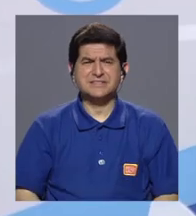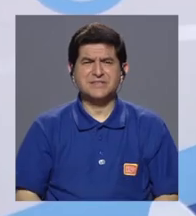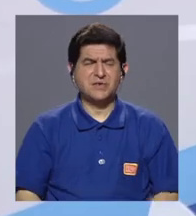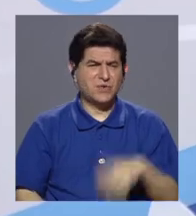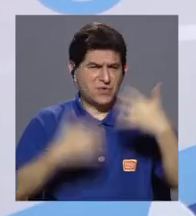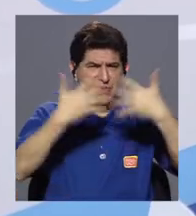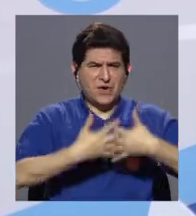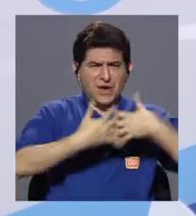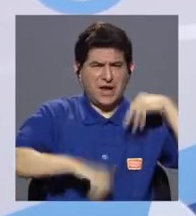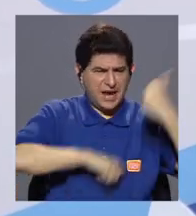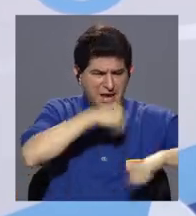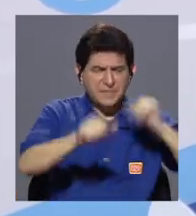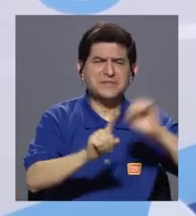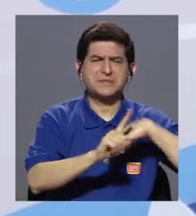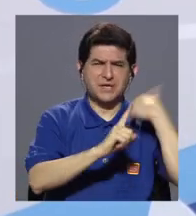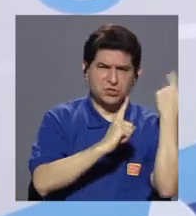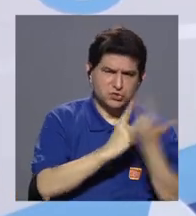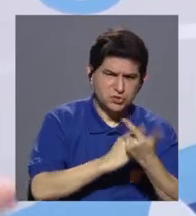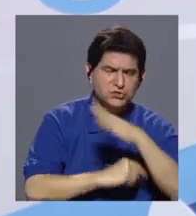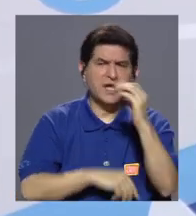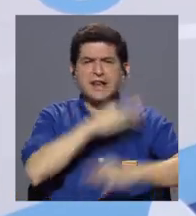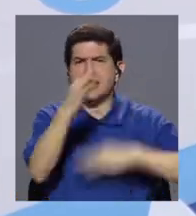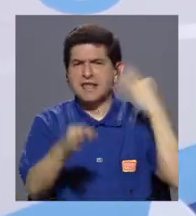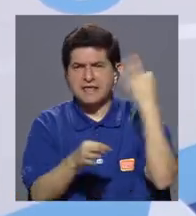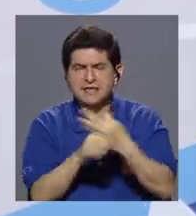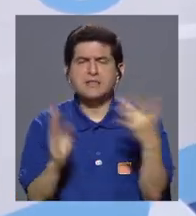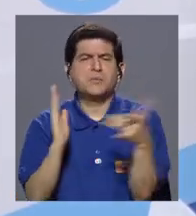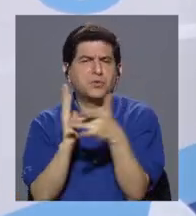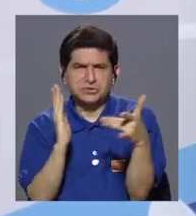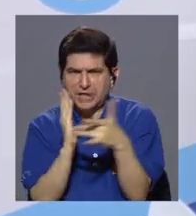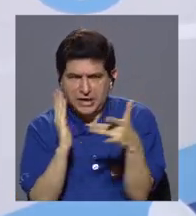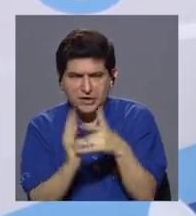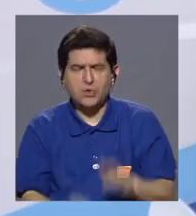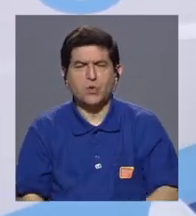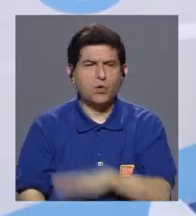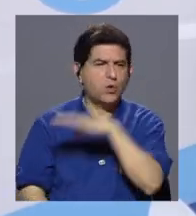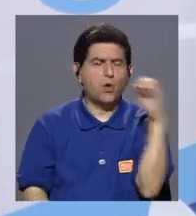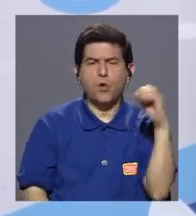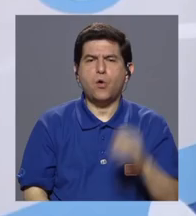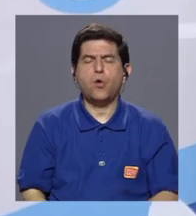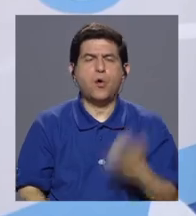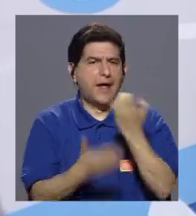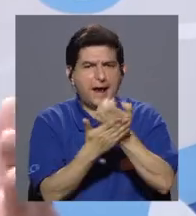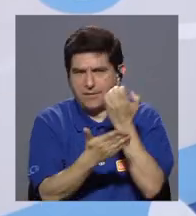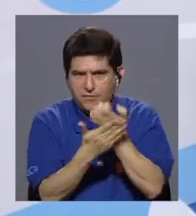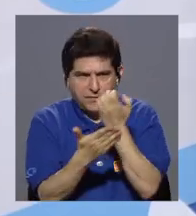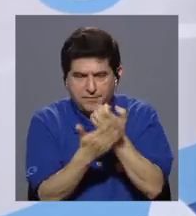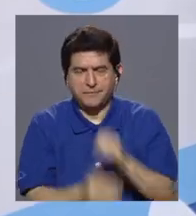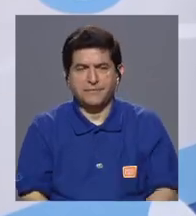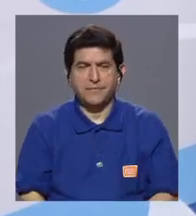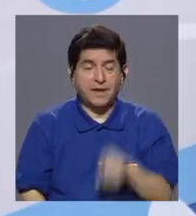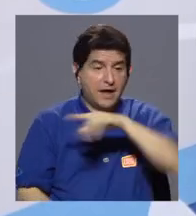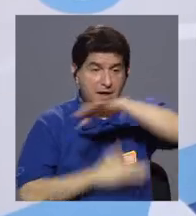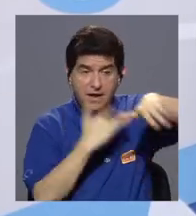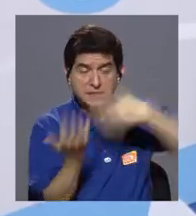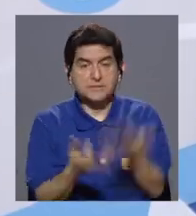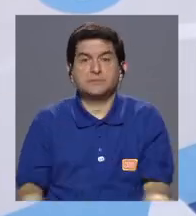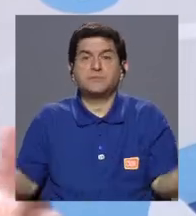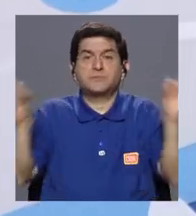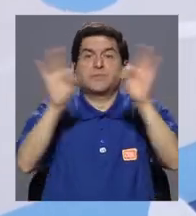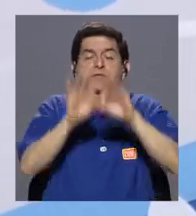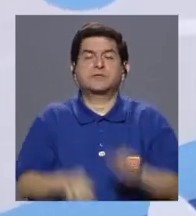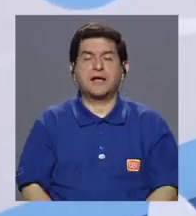emprendimientos de carácter más social como emprendimientos de carácter más tecnológico emprendimientos de carácter más esa interacción es